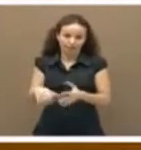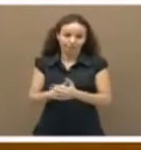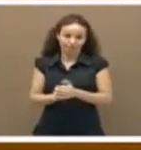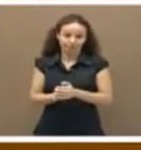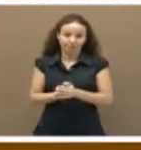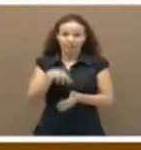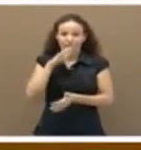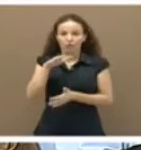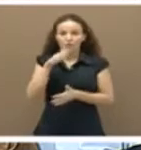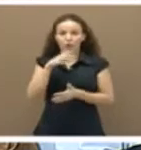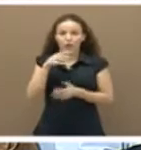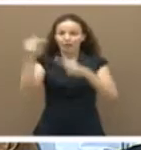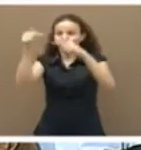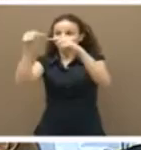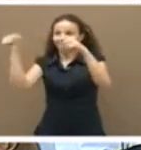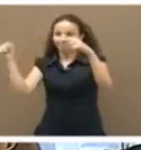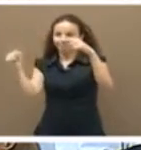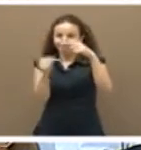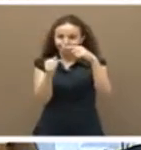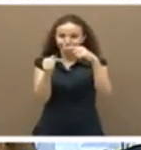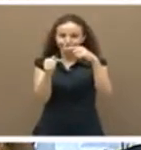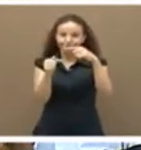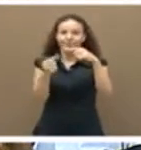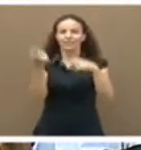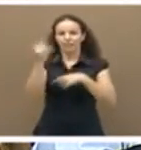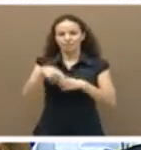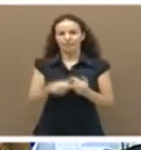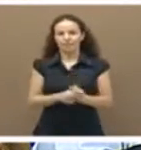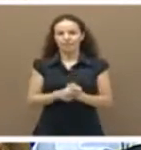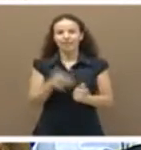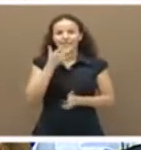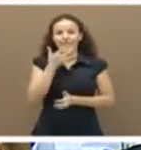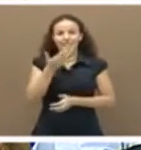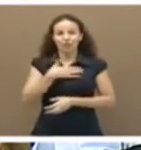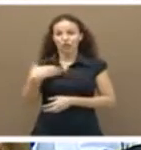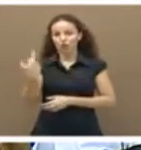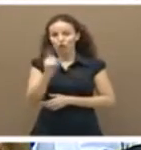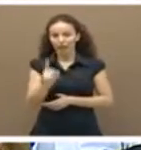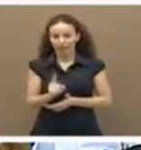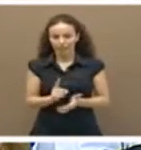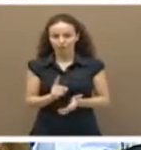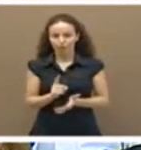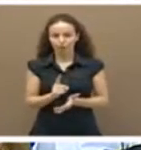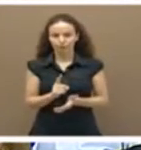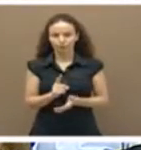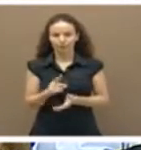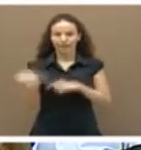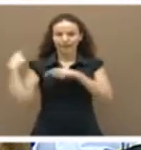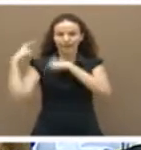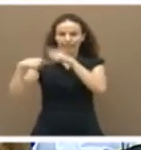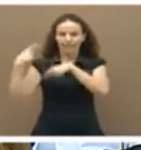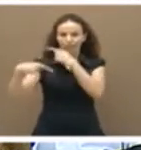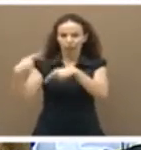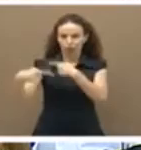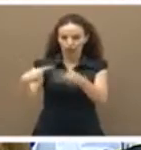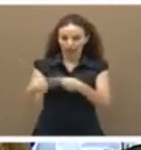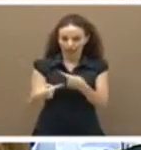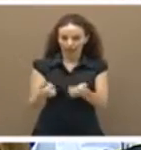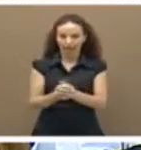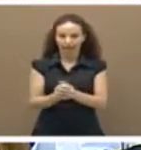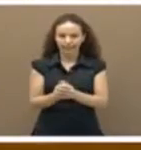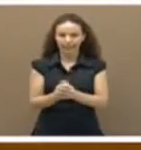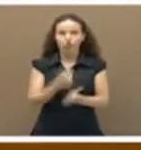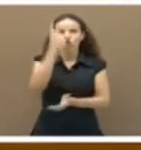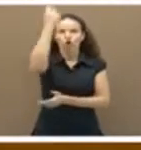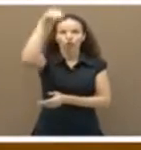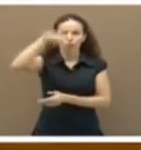han superado a los nacimientos. Si no queremos que a la habitual y tradicional separación entre norte y